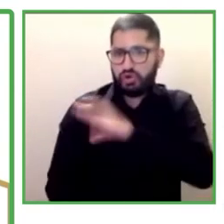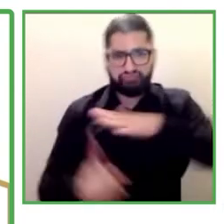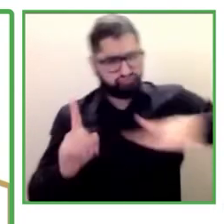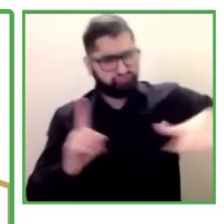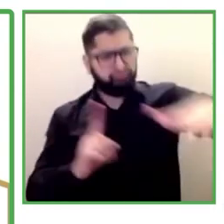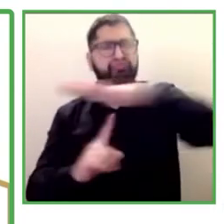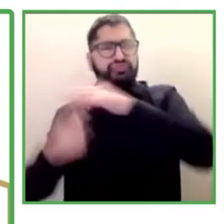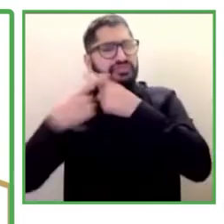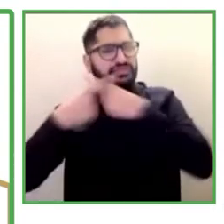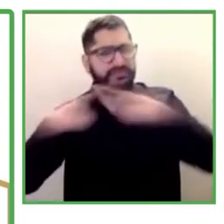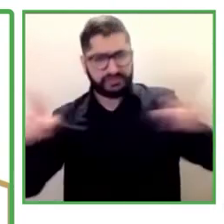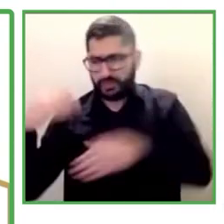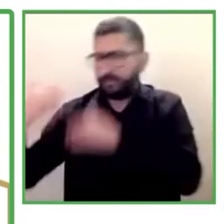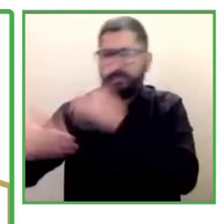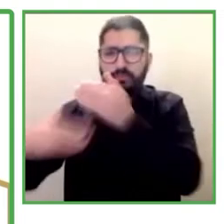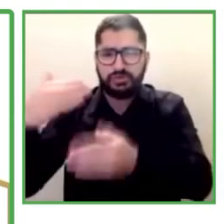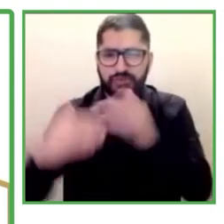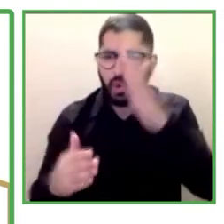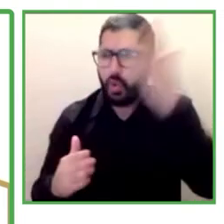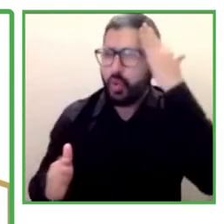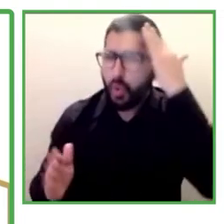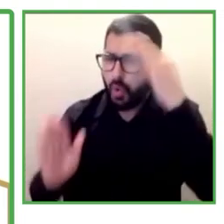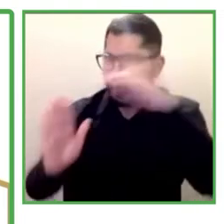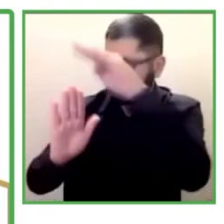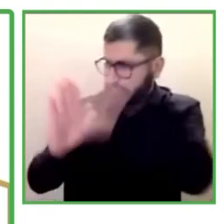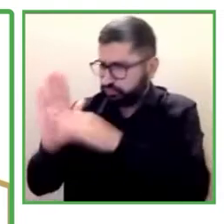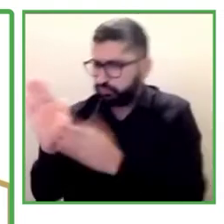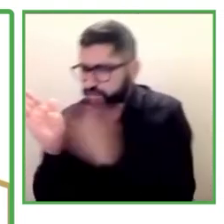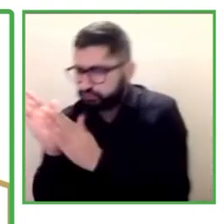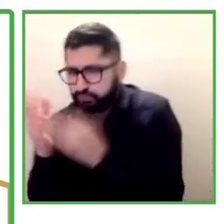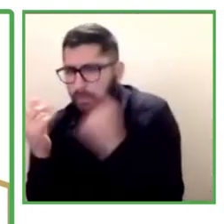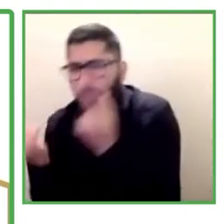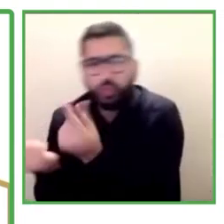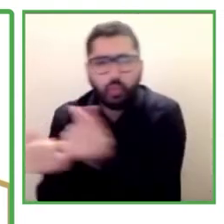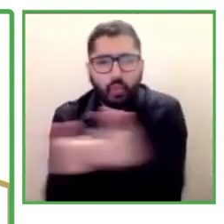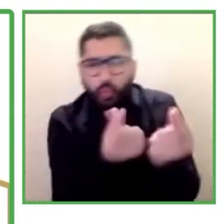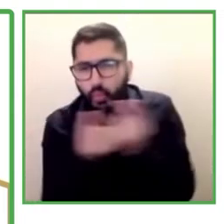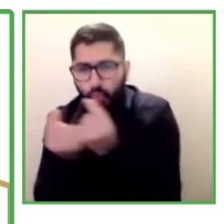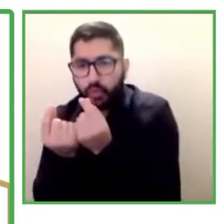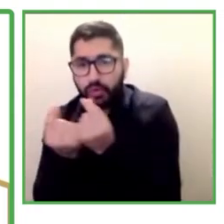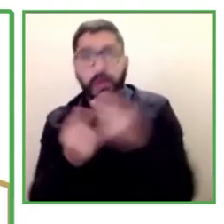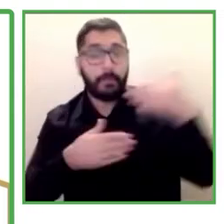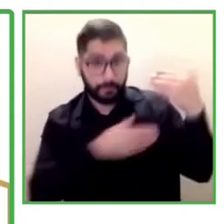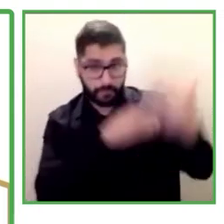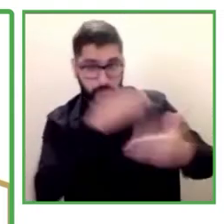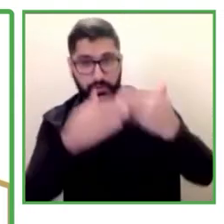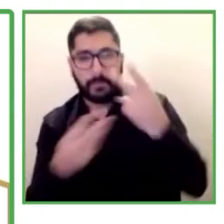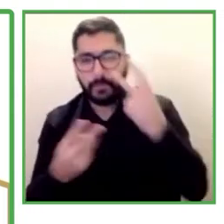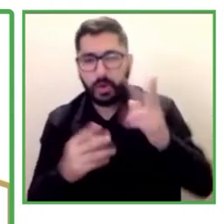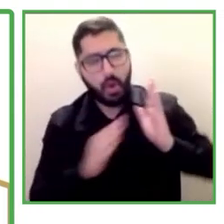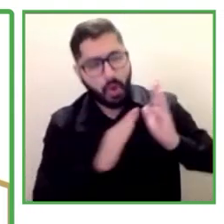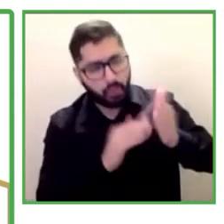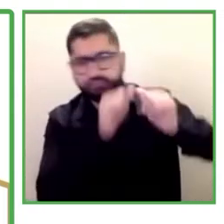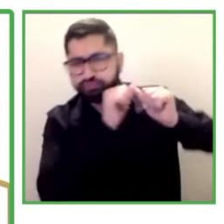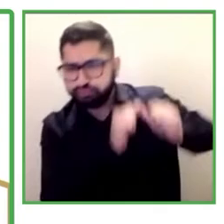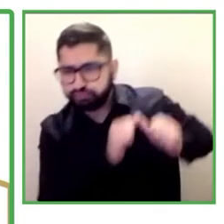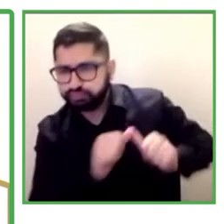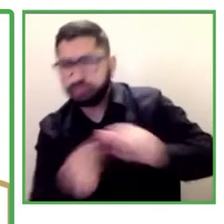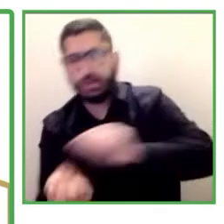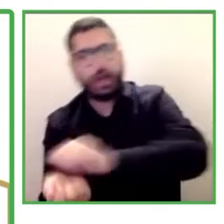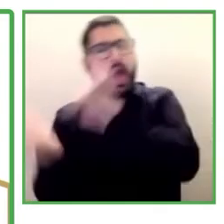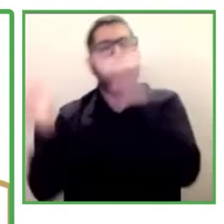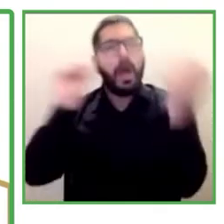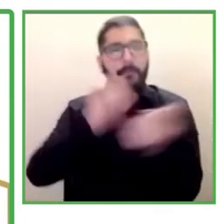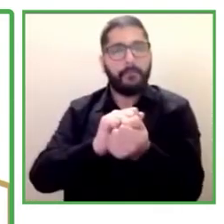la transferencia estuvimos permanentemente viendo cuáles eran las adaptaciones fundamentalmente de tipo cultural en relación